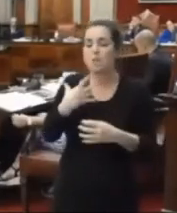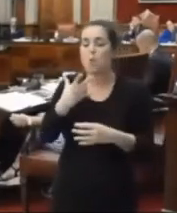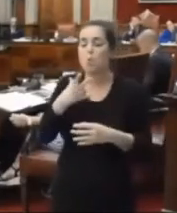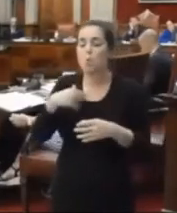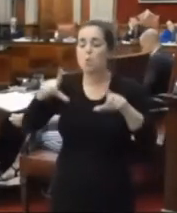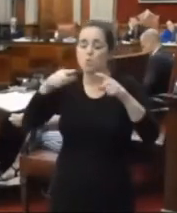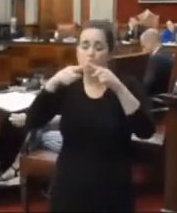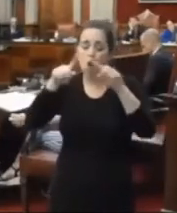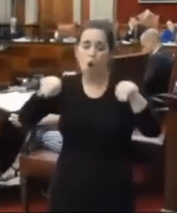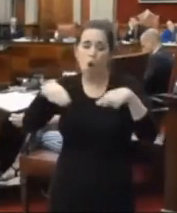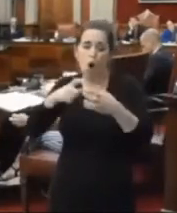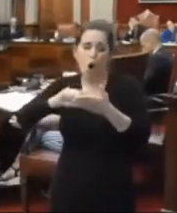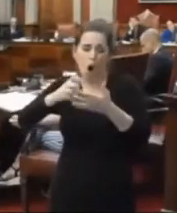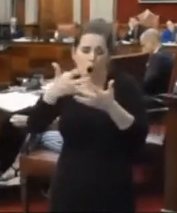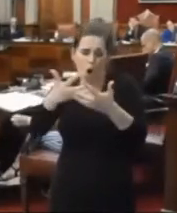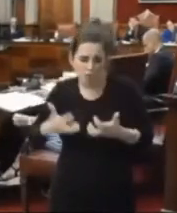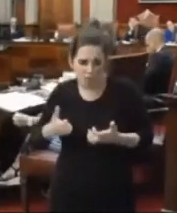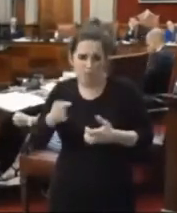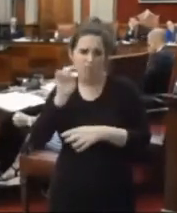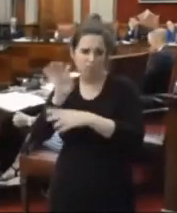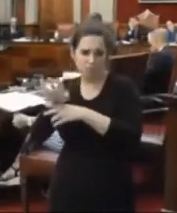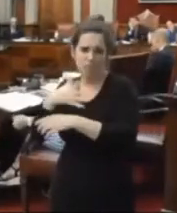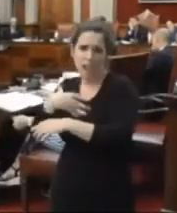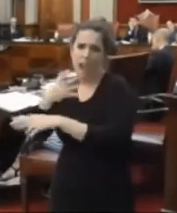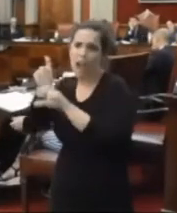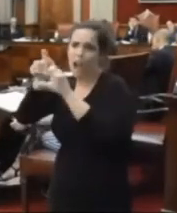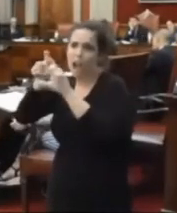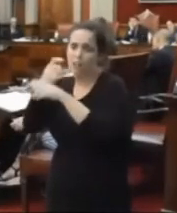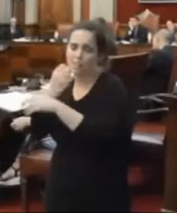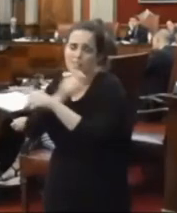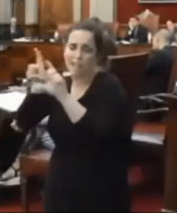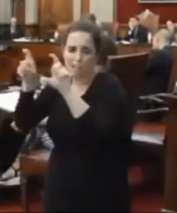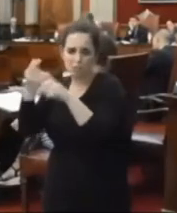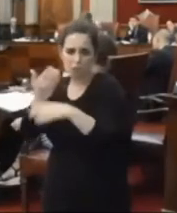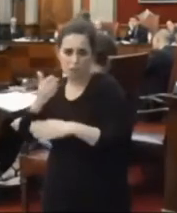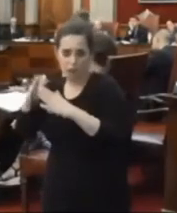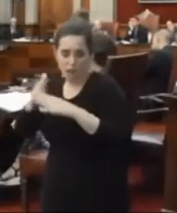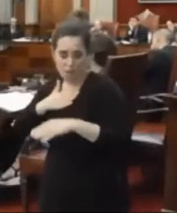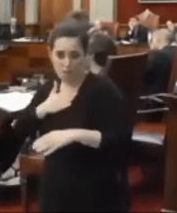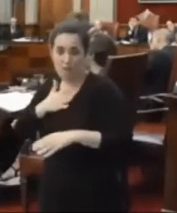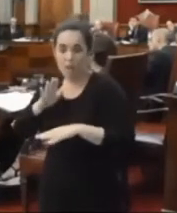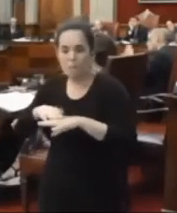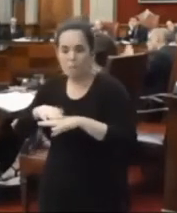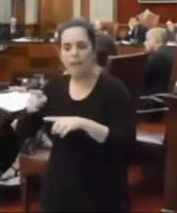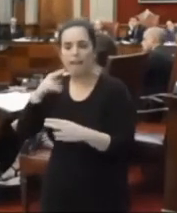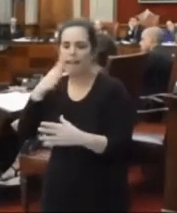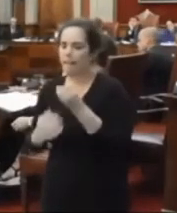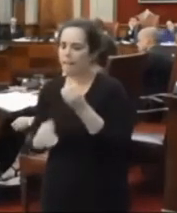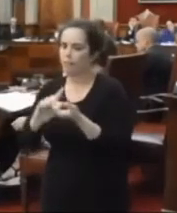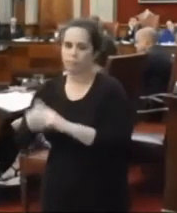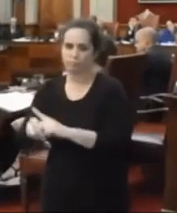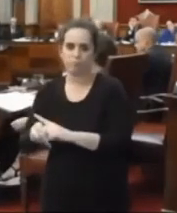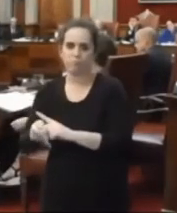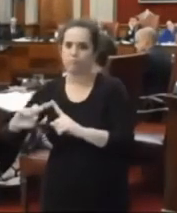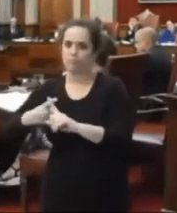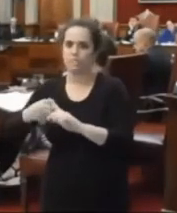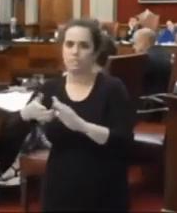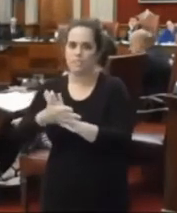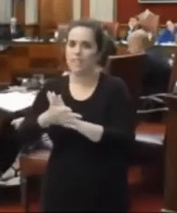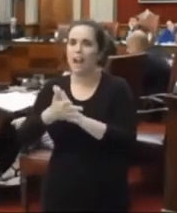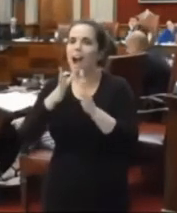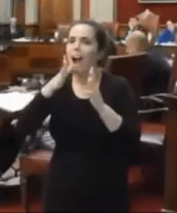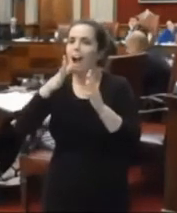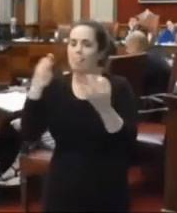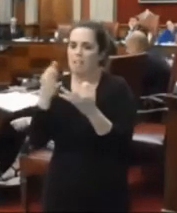propiedad diciendo que rectifiquen el error y pongan las fincas y casas a nombre de los